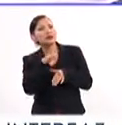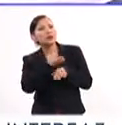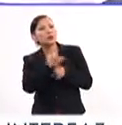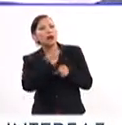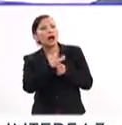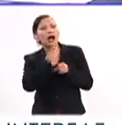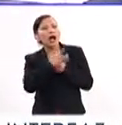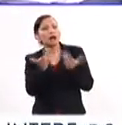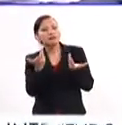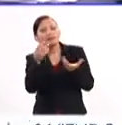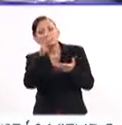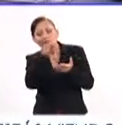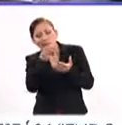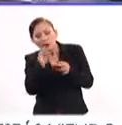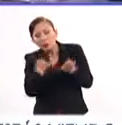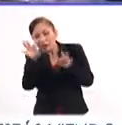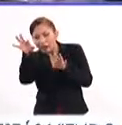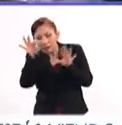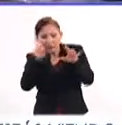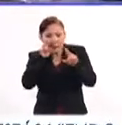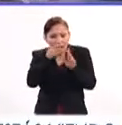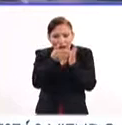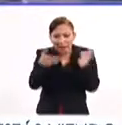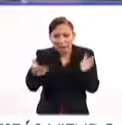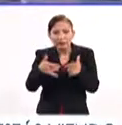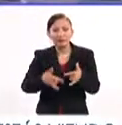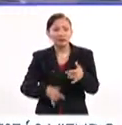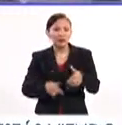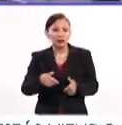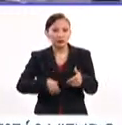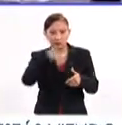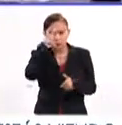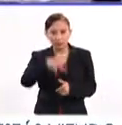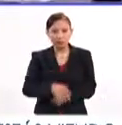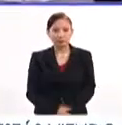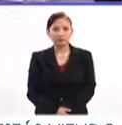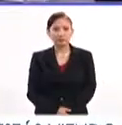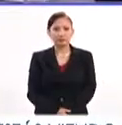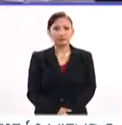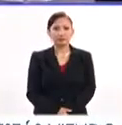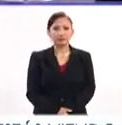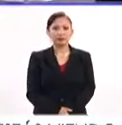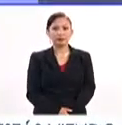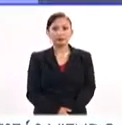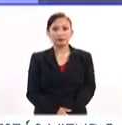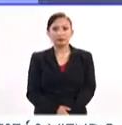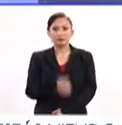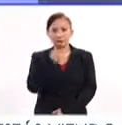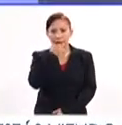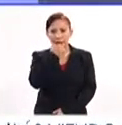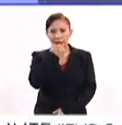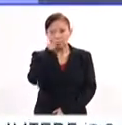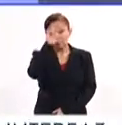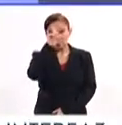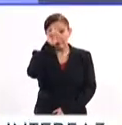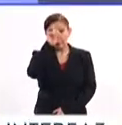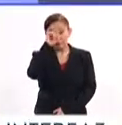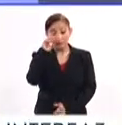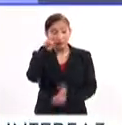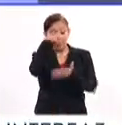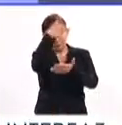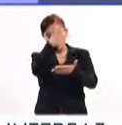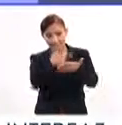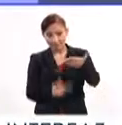son los momentos cumbre que usted considera del teatro en México. Pues les recomiendo que